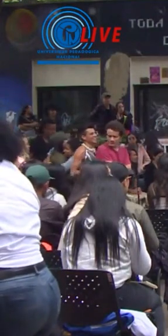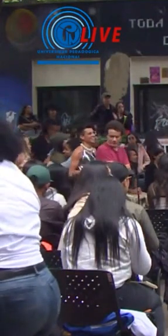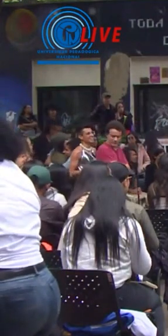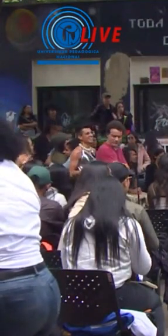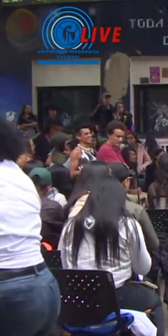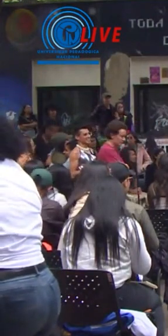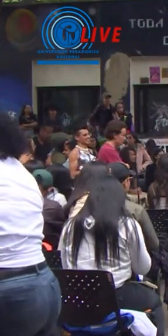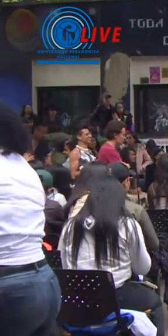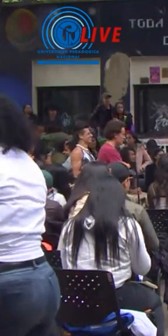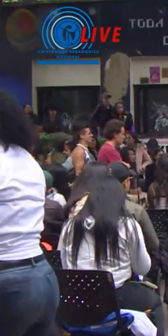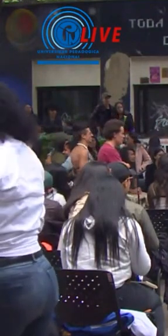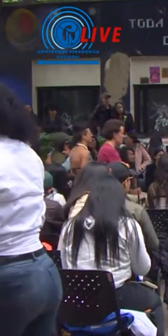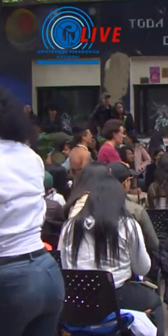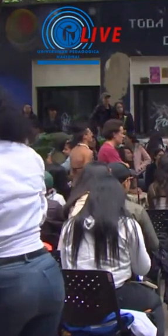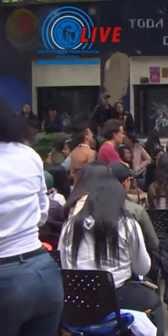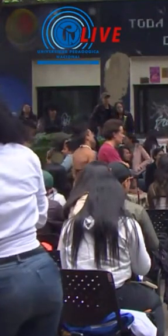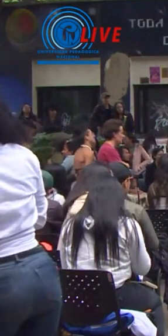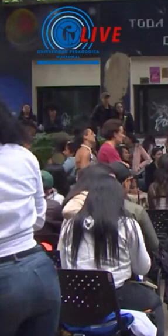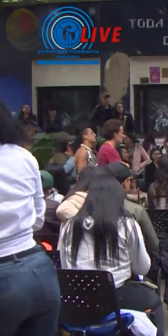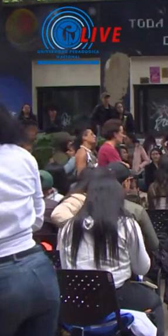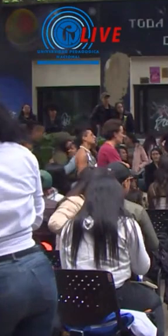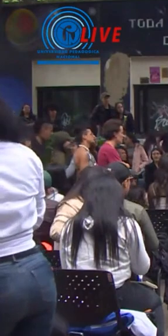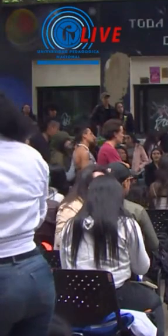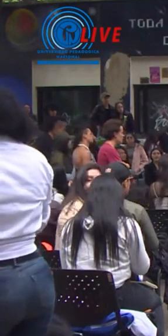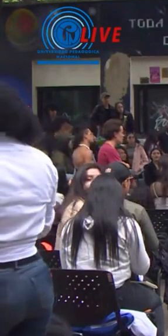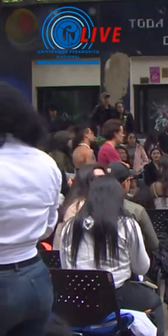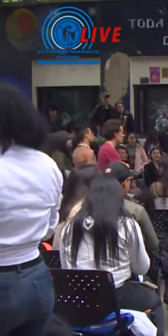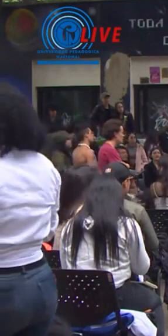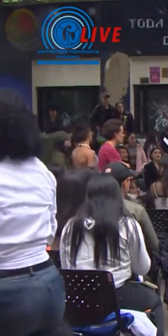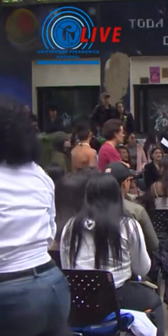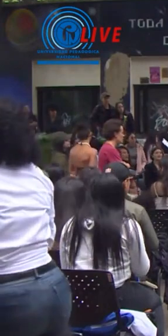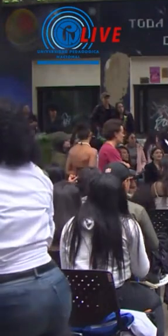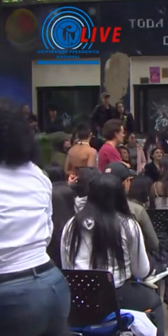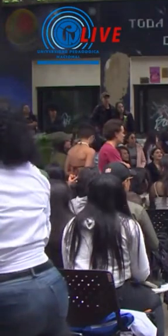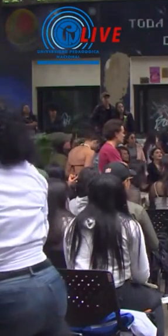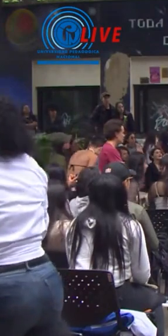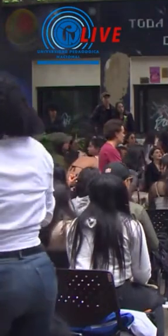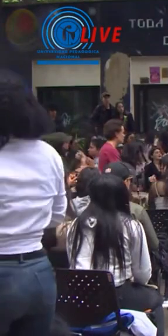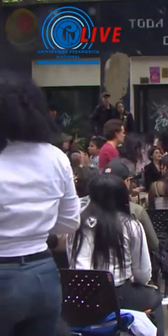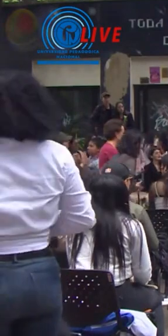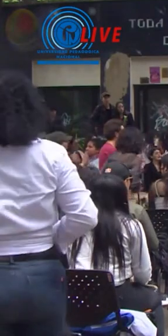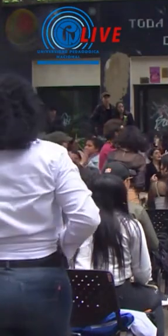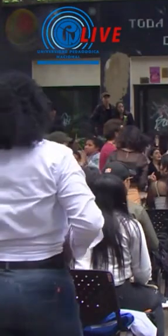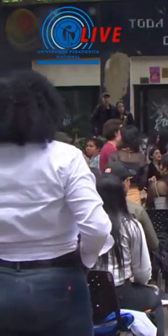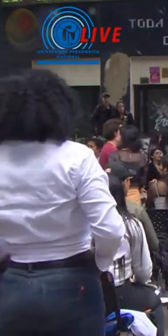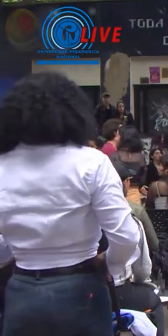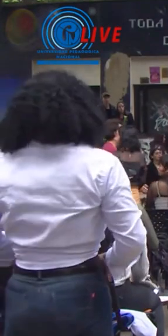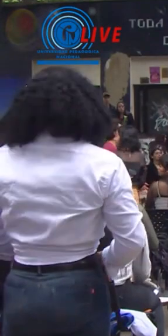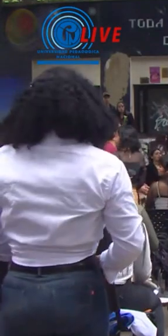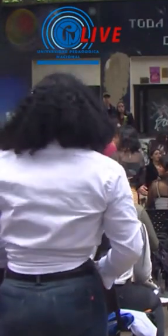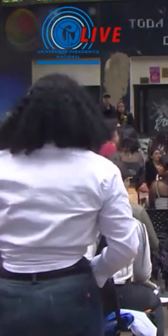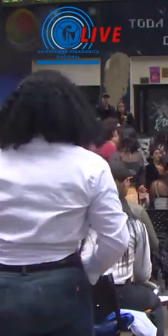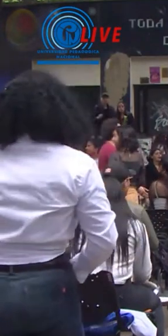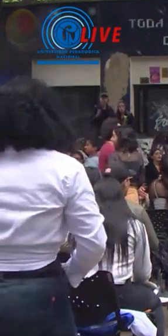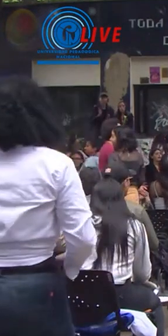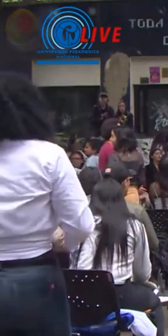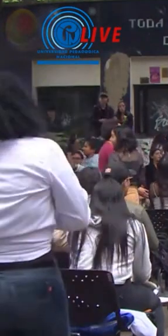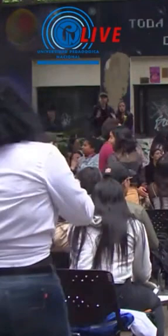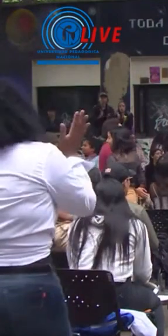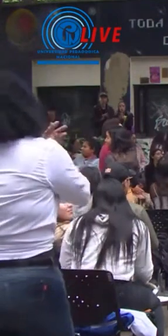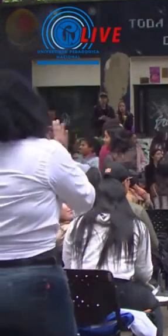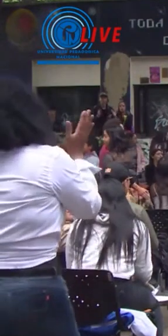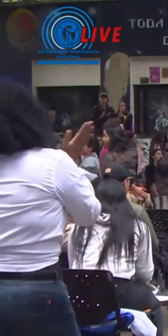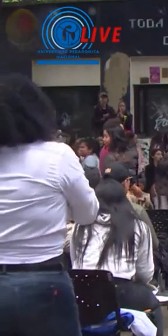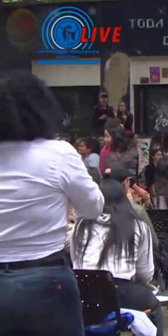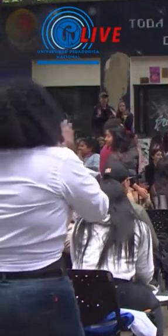¡Ay, qué bonito, qué bonito! ¡Qué bonito es! ¡Ay, qué bonito, qué bonito! ¡Qué